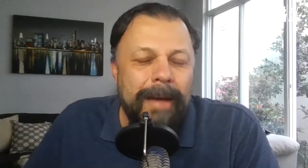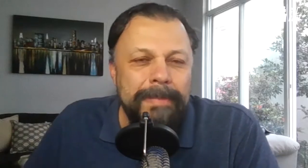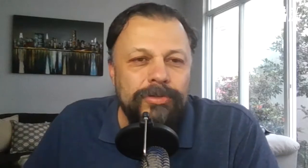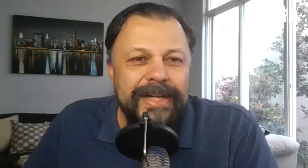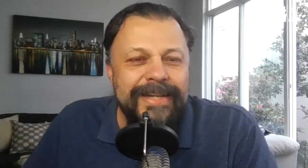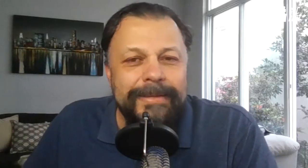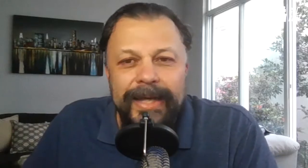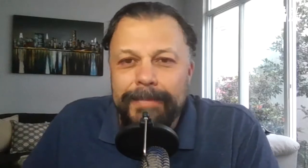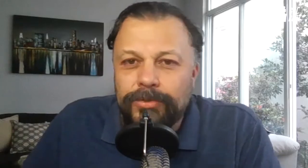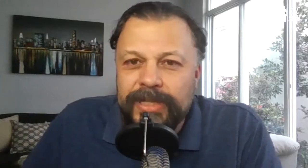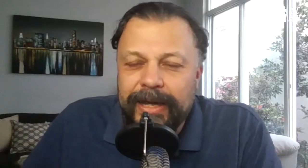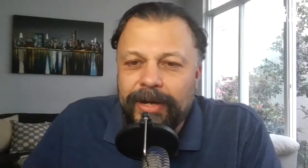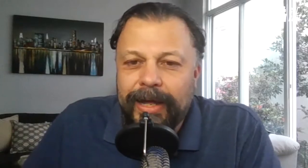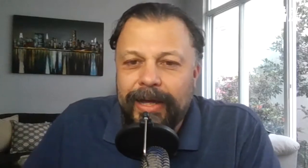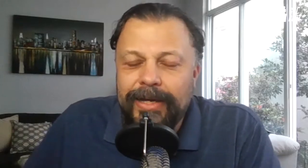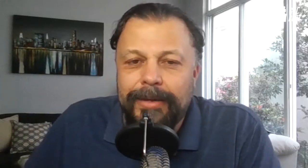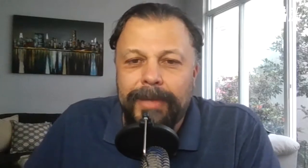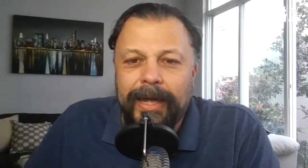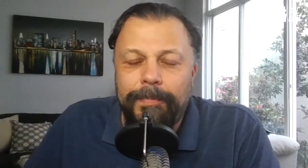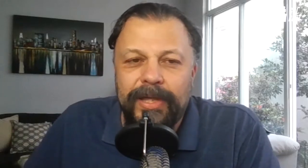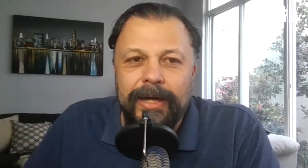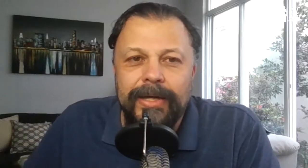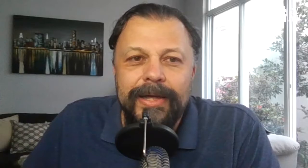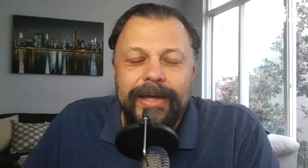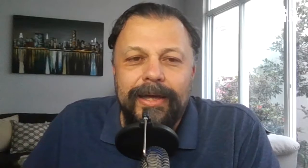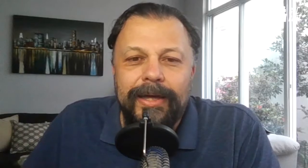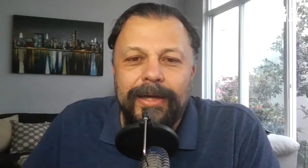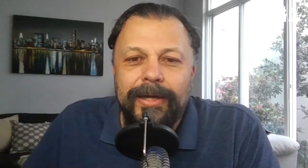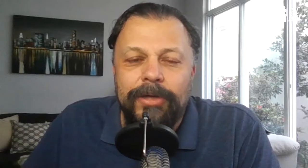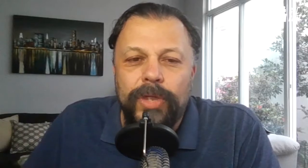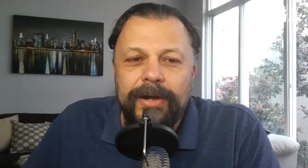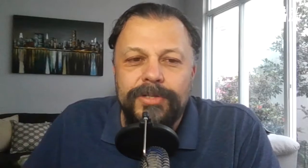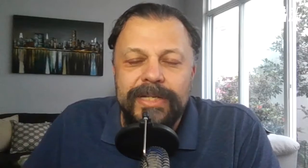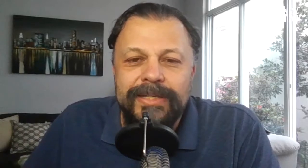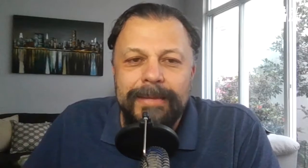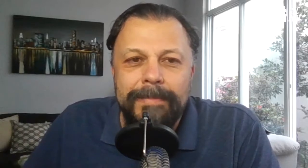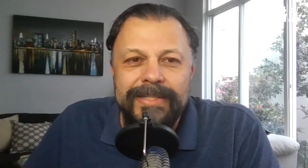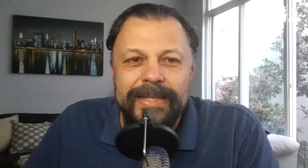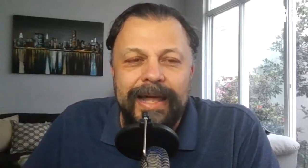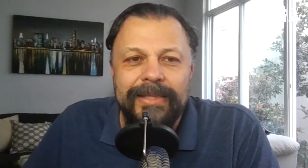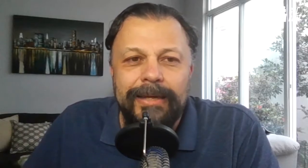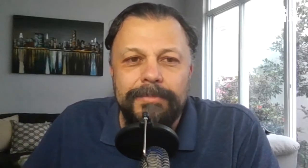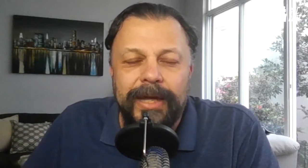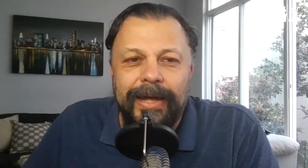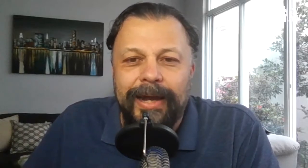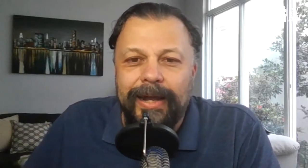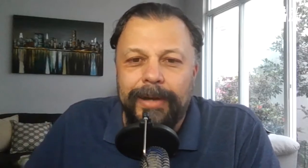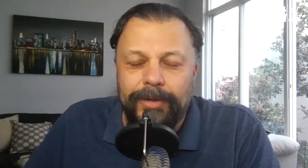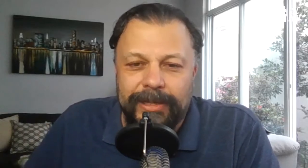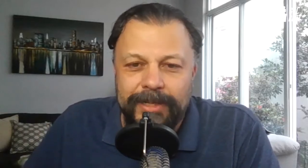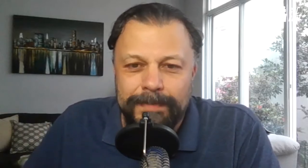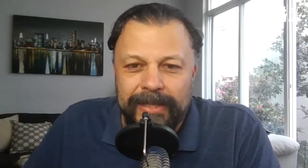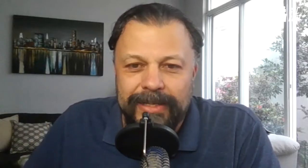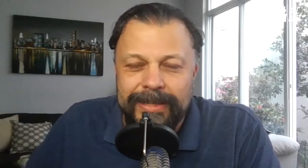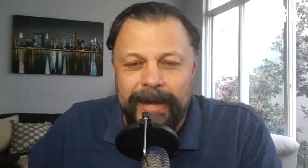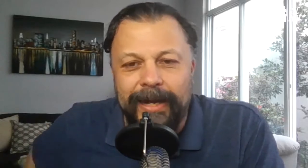Porque a mí me gustaría saber, y me gustaría, ojalá Miguel pueda ayudarnos en ese tema más adelante, Miguel Ángel Arévalo,